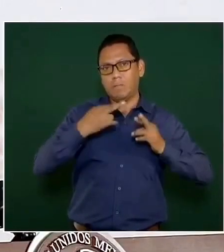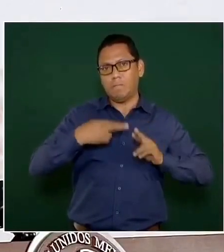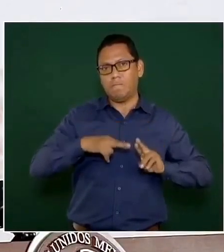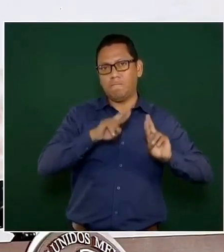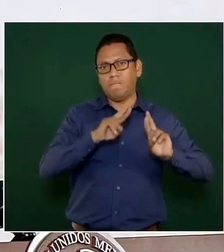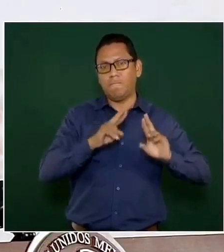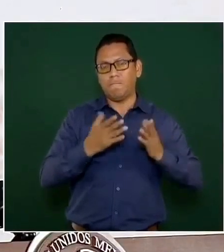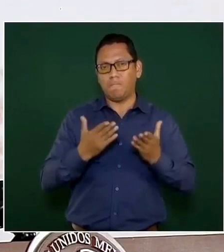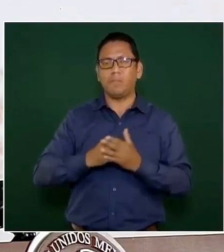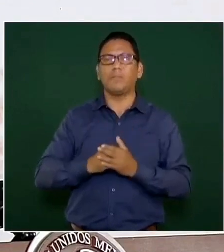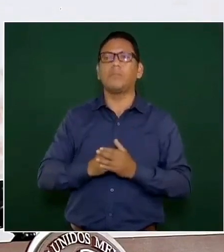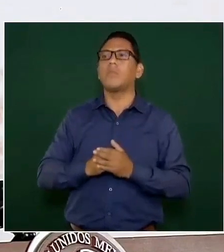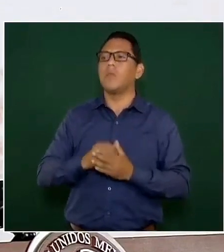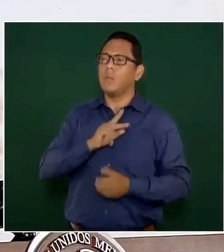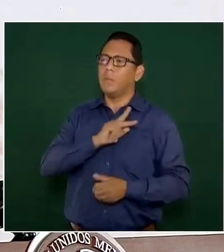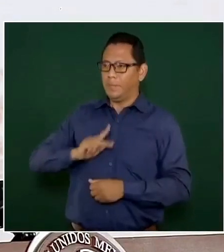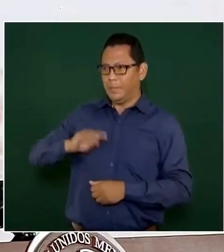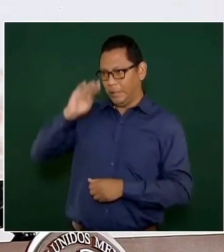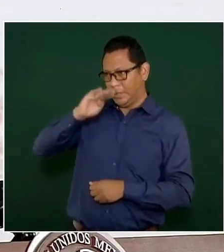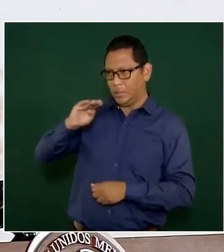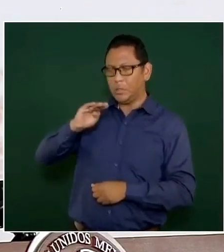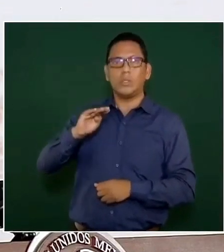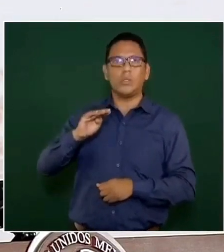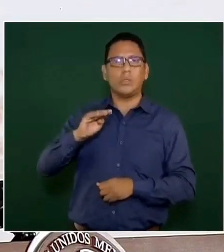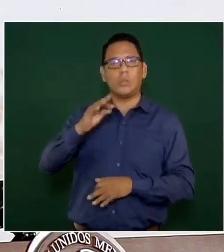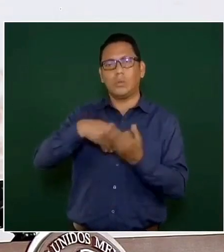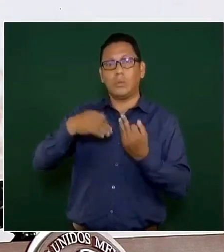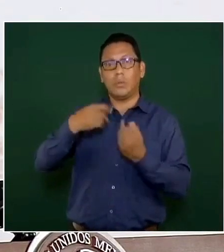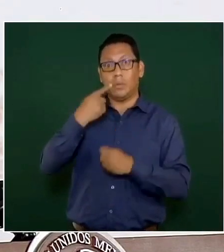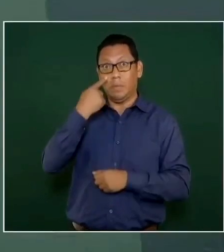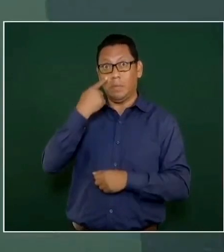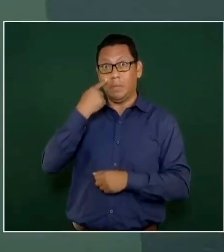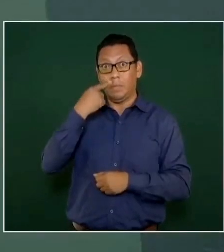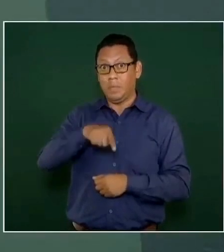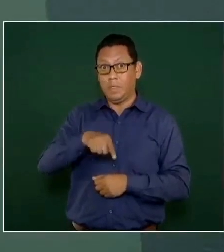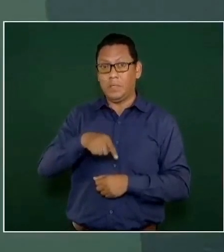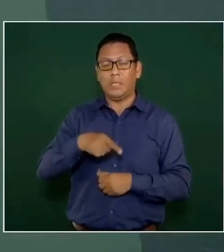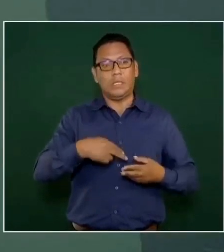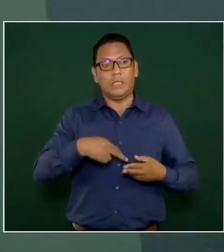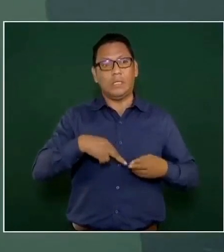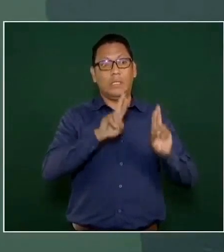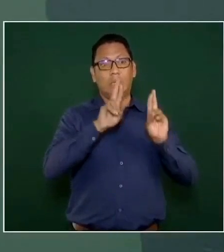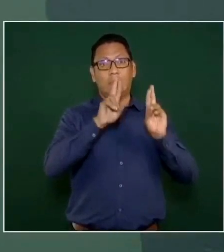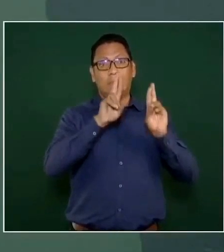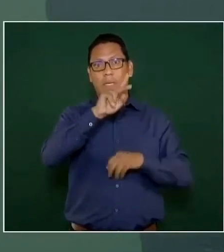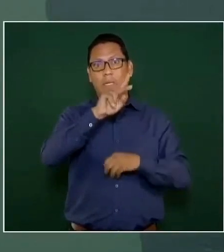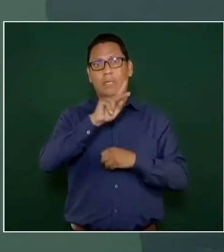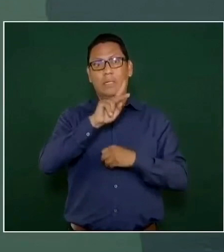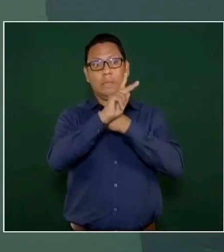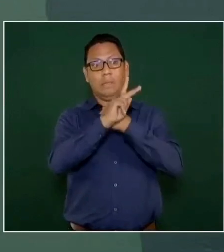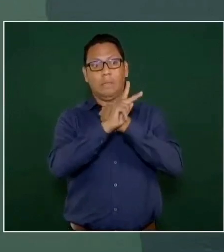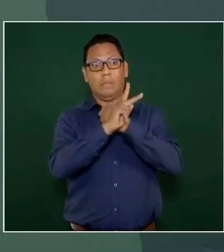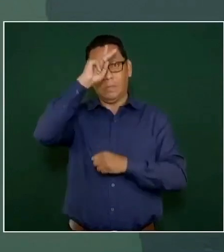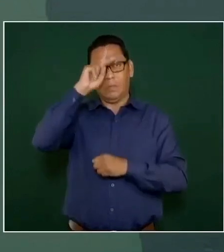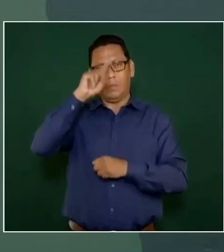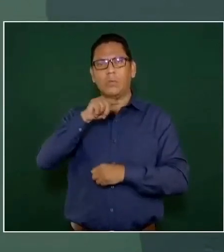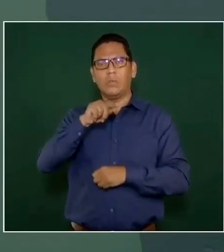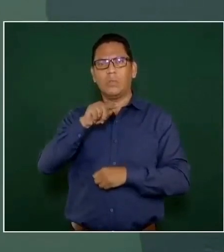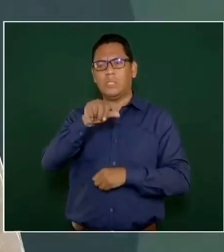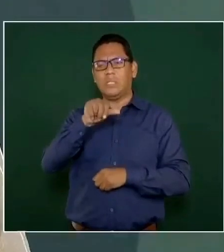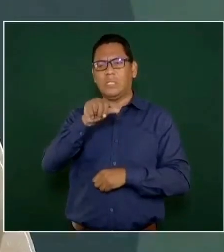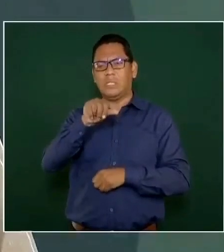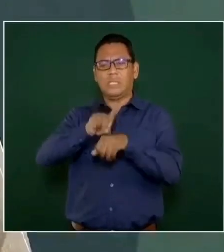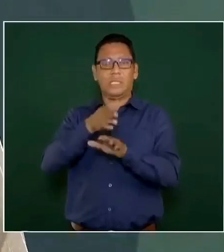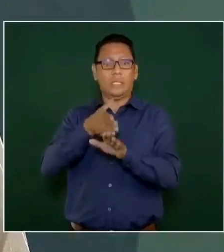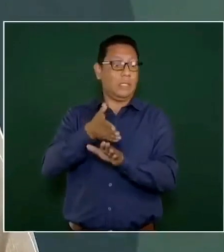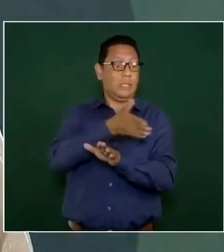y compañeros, los retos que ha tenido que enfrentar la Embajada de México en Perú en los últimos 16 días no